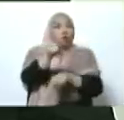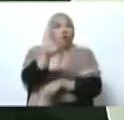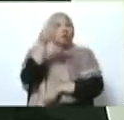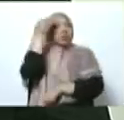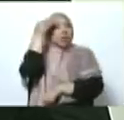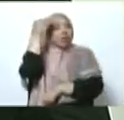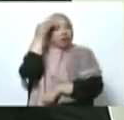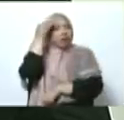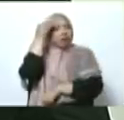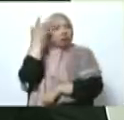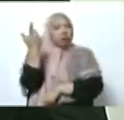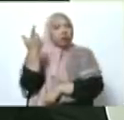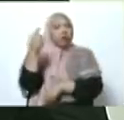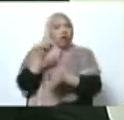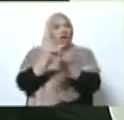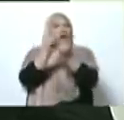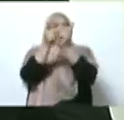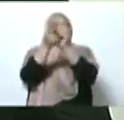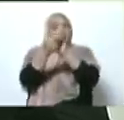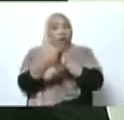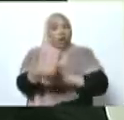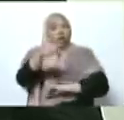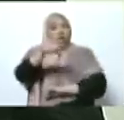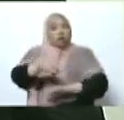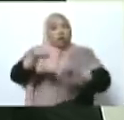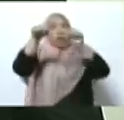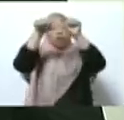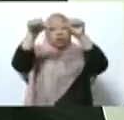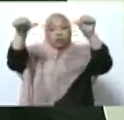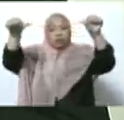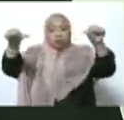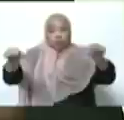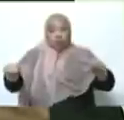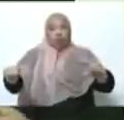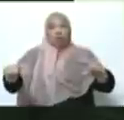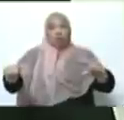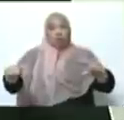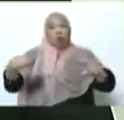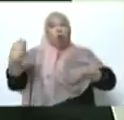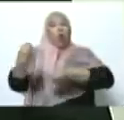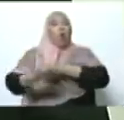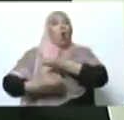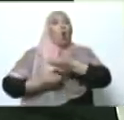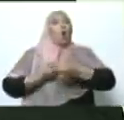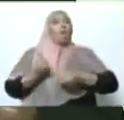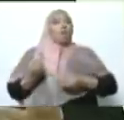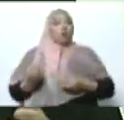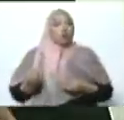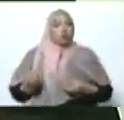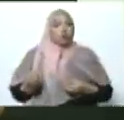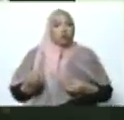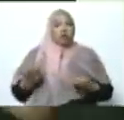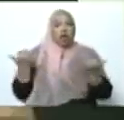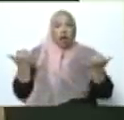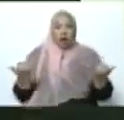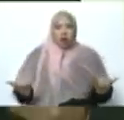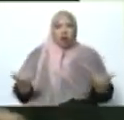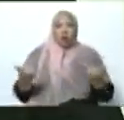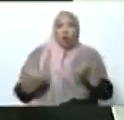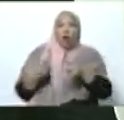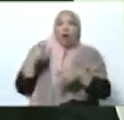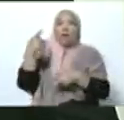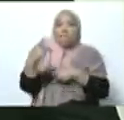para la reforma de este sistema de justicia en el país, ¿cómo considera usted que ha sido hasta ahora el proceso